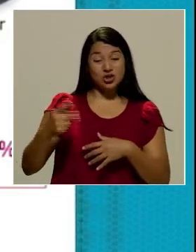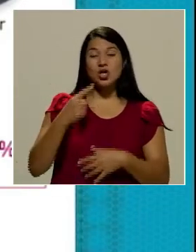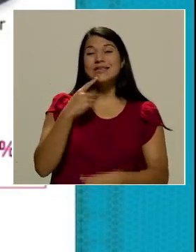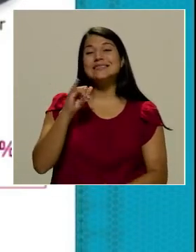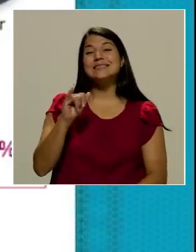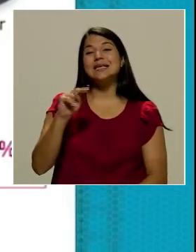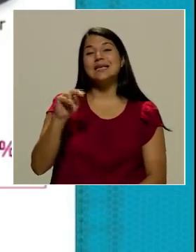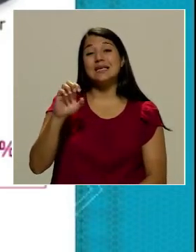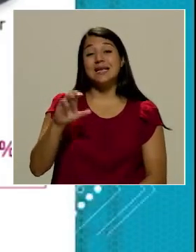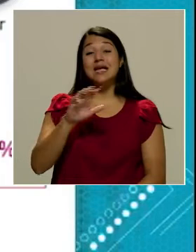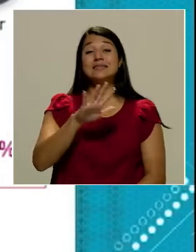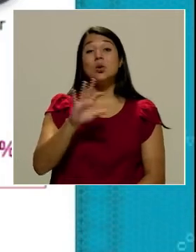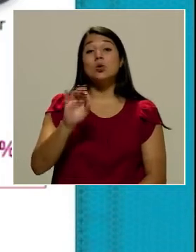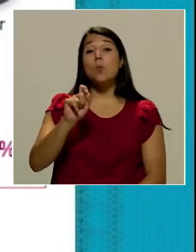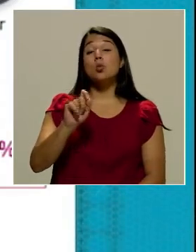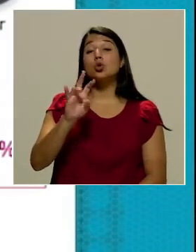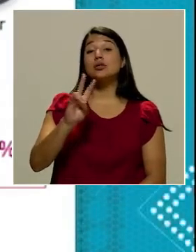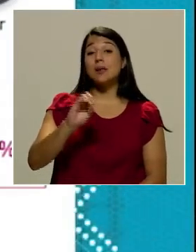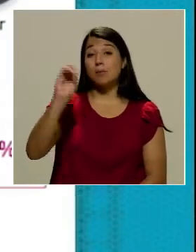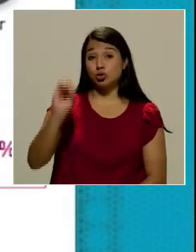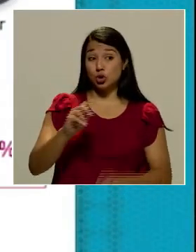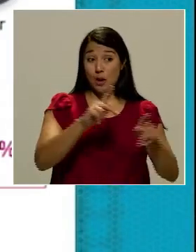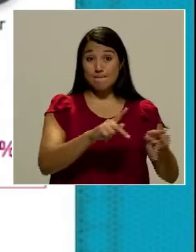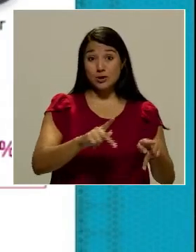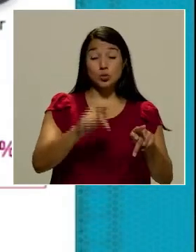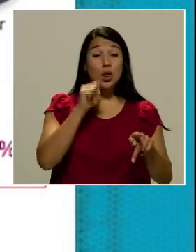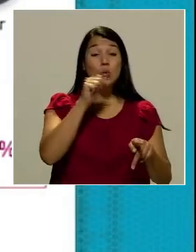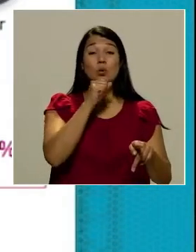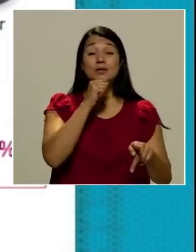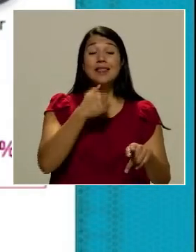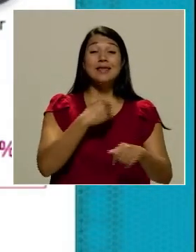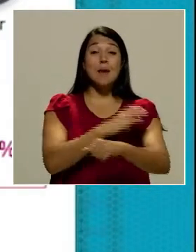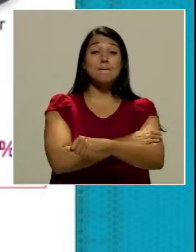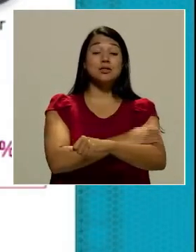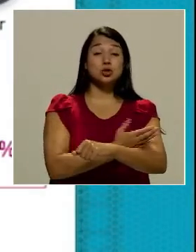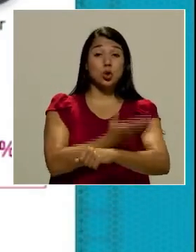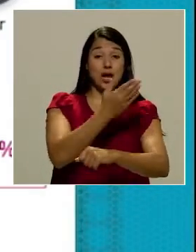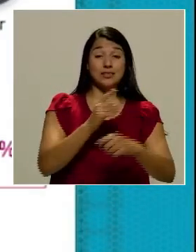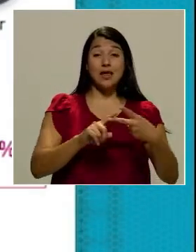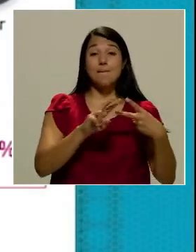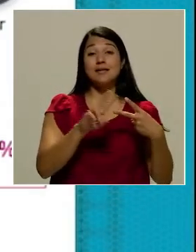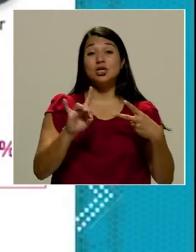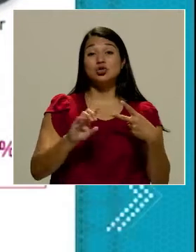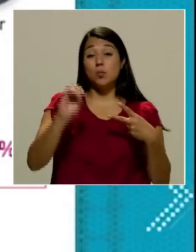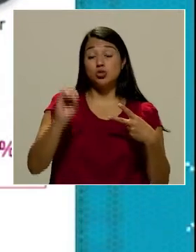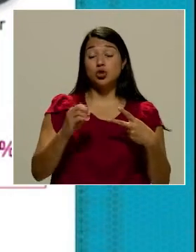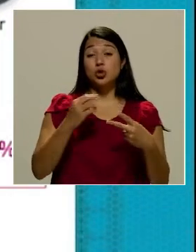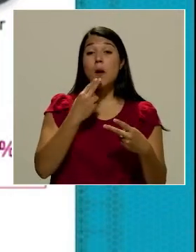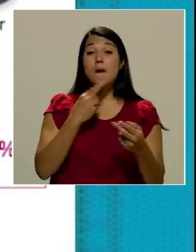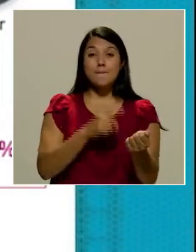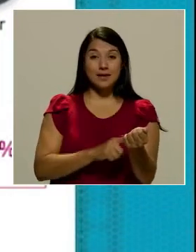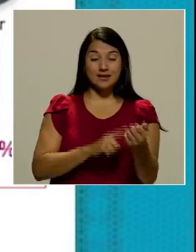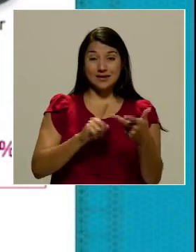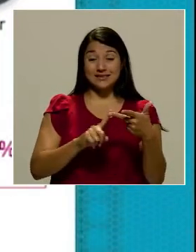que el 59,7% de la población adulta mayor padecen de presión alta, un 28% de diabetes,